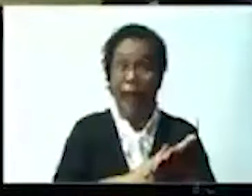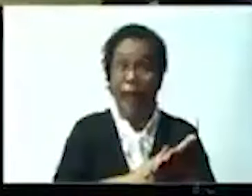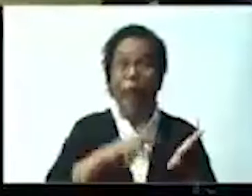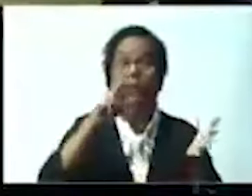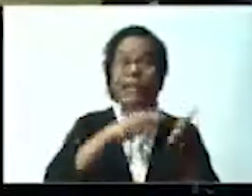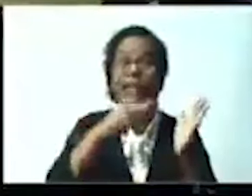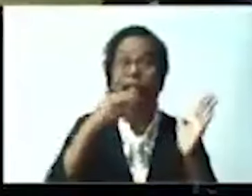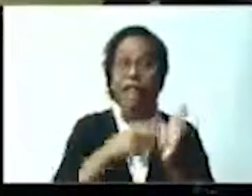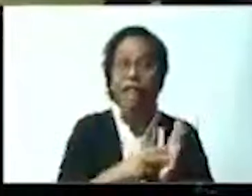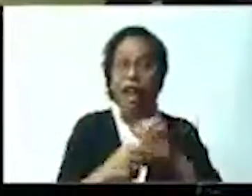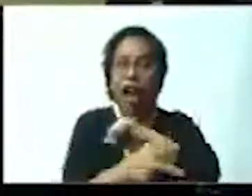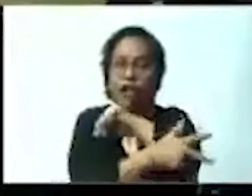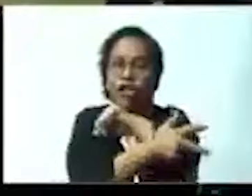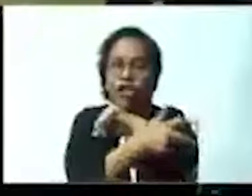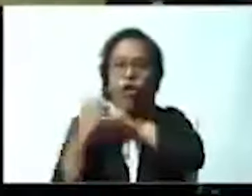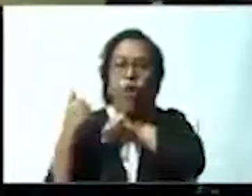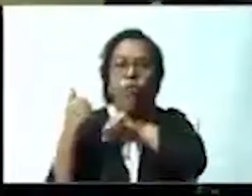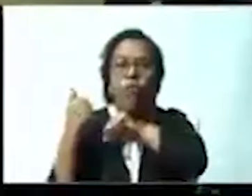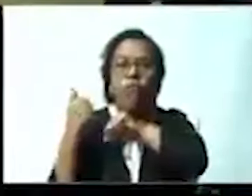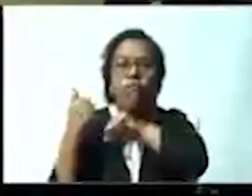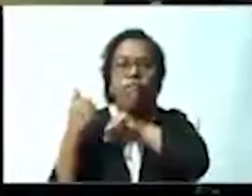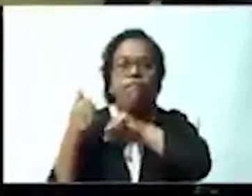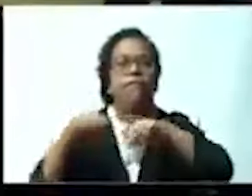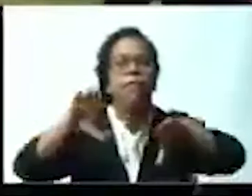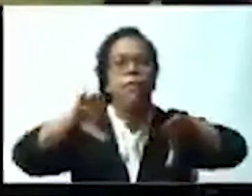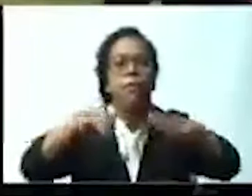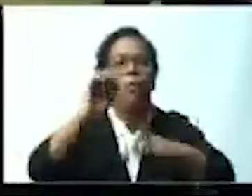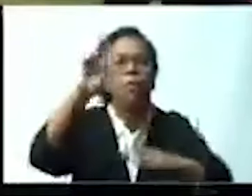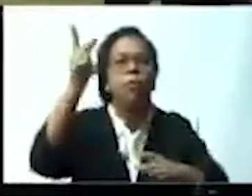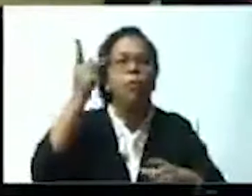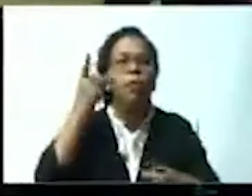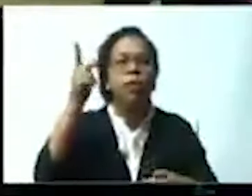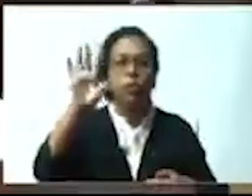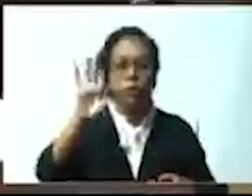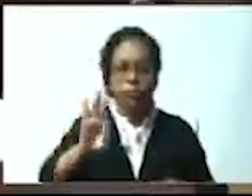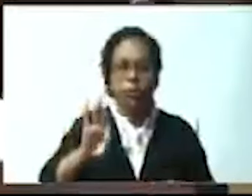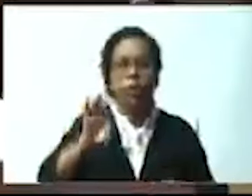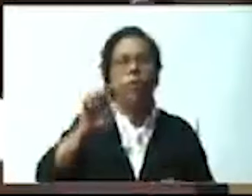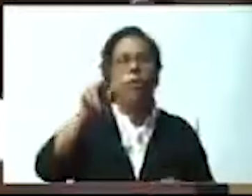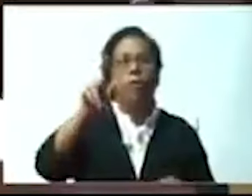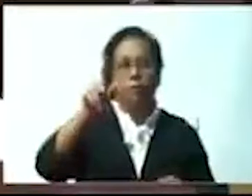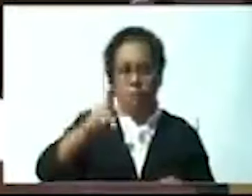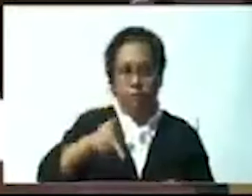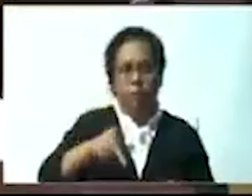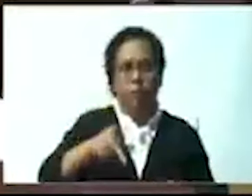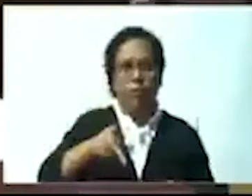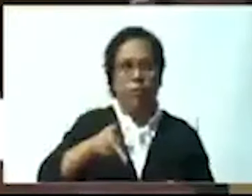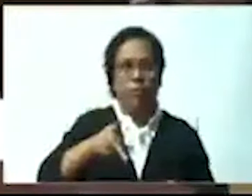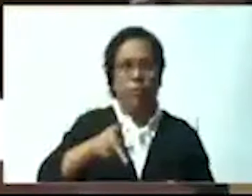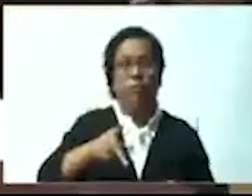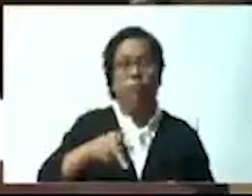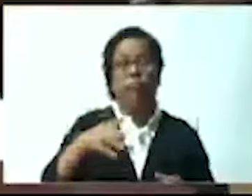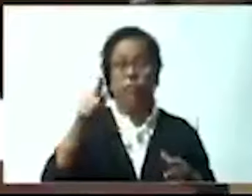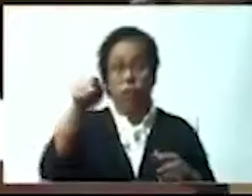el robo del siglo XXI. La fuerza del pueblo no va a votar según por eso. Según Luis Enríquez,